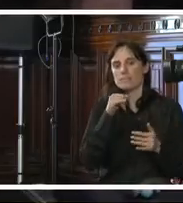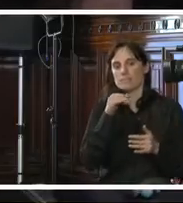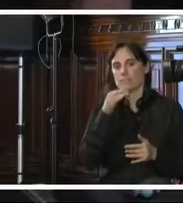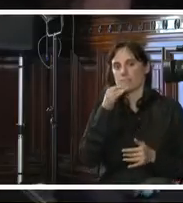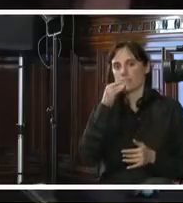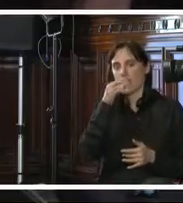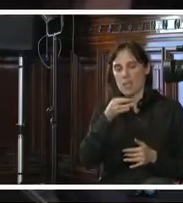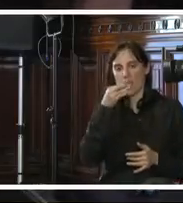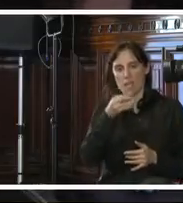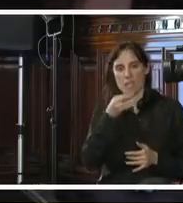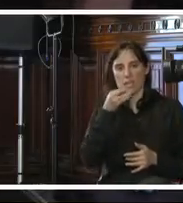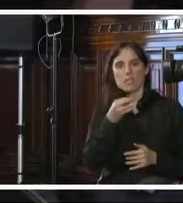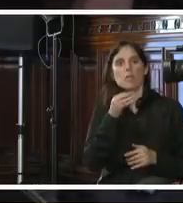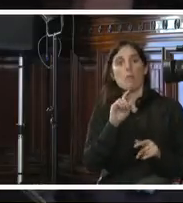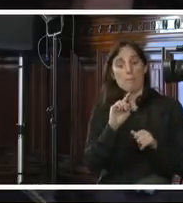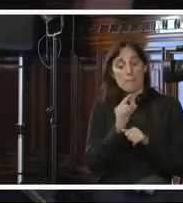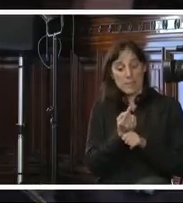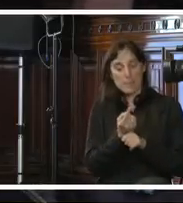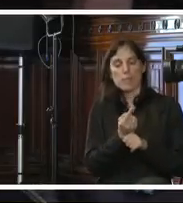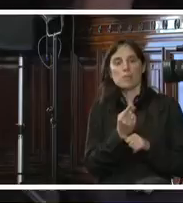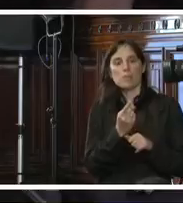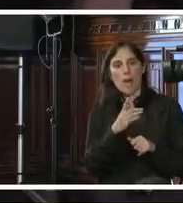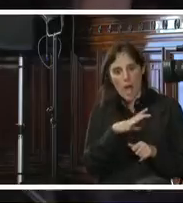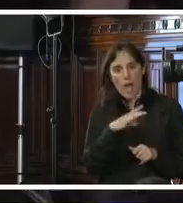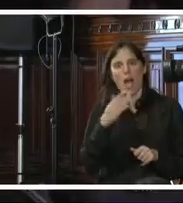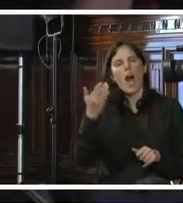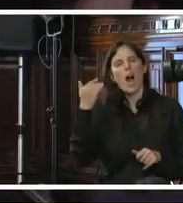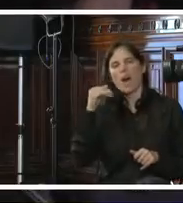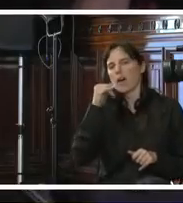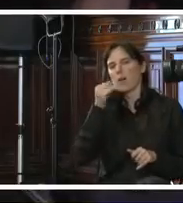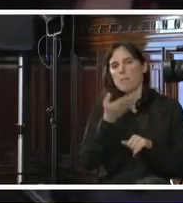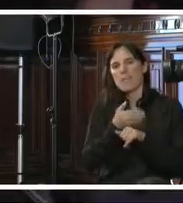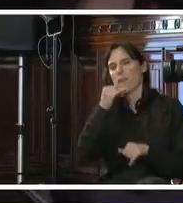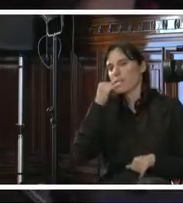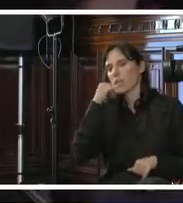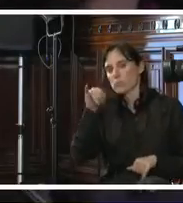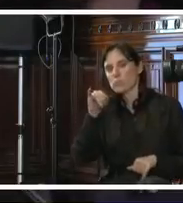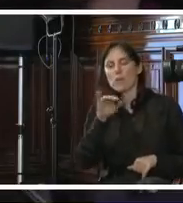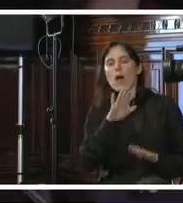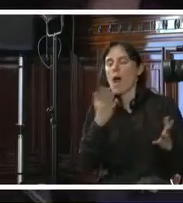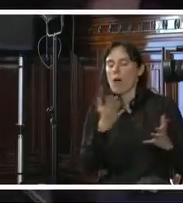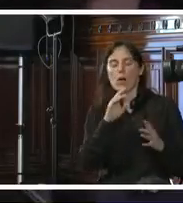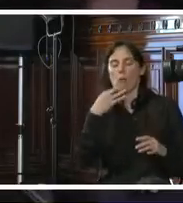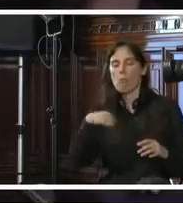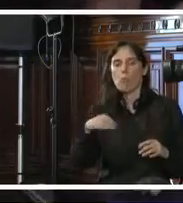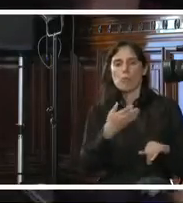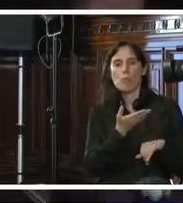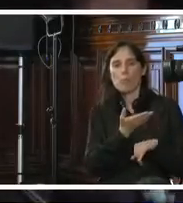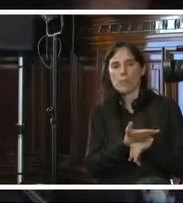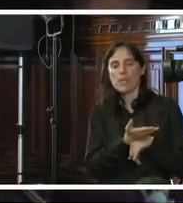decir verdad. Es decir, previamente se necesitaba una denuncia, una autorización, ahora lo único que se requiere es